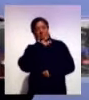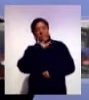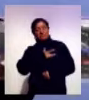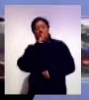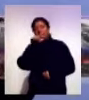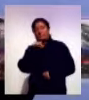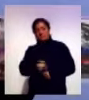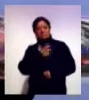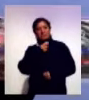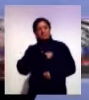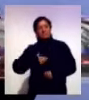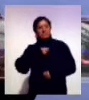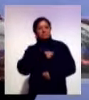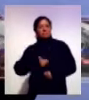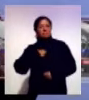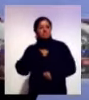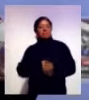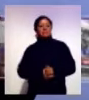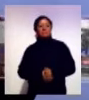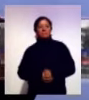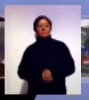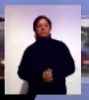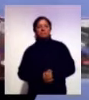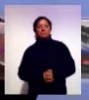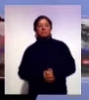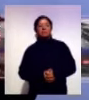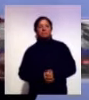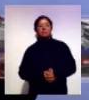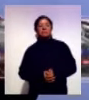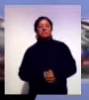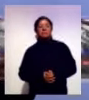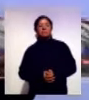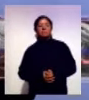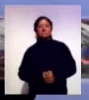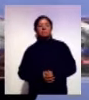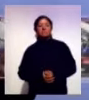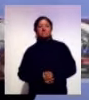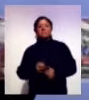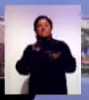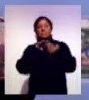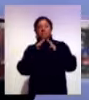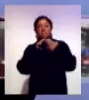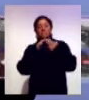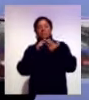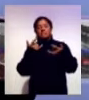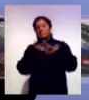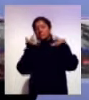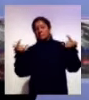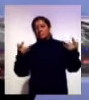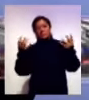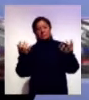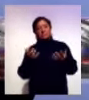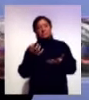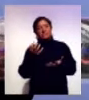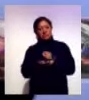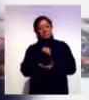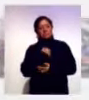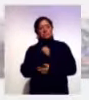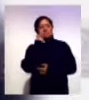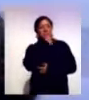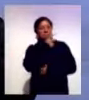de contentos, motivo especial de historias de éxito son